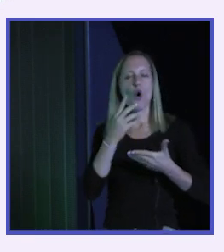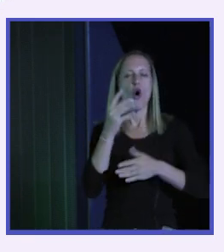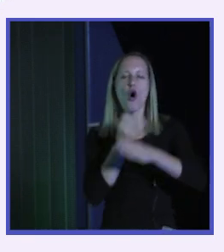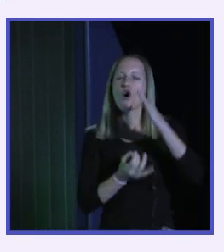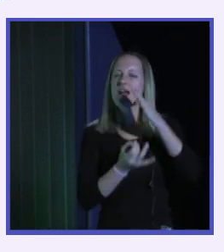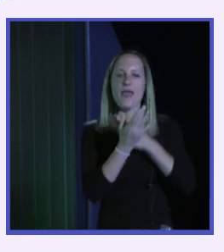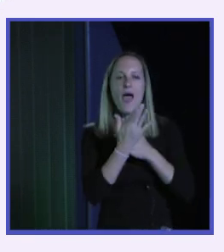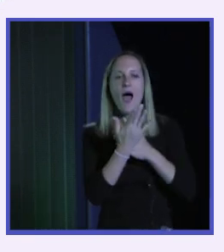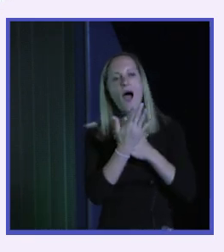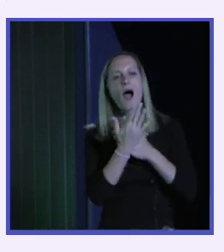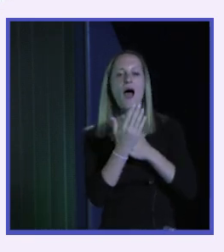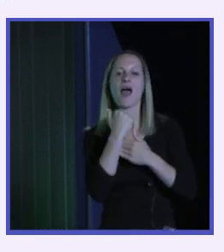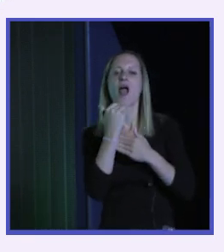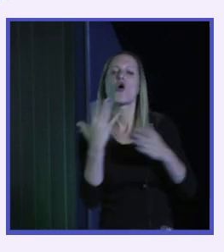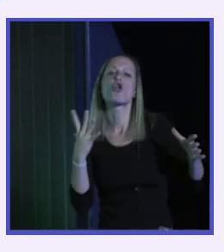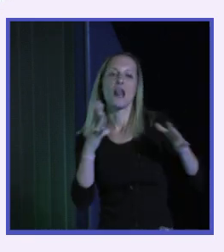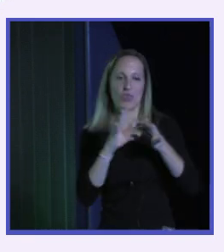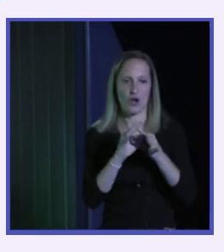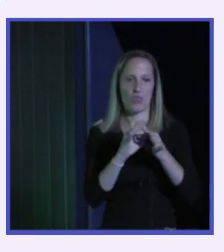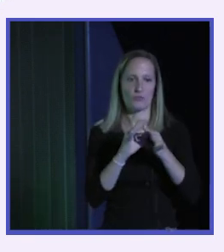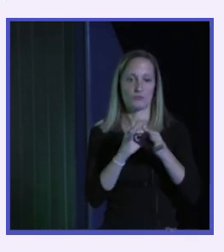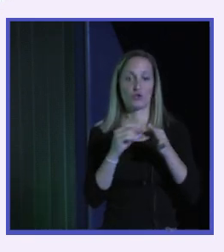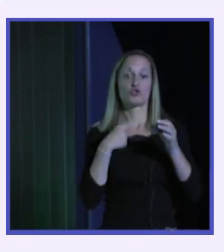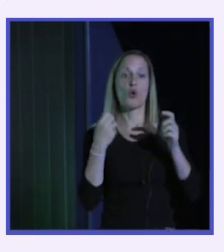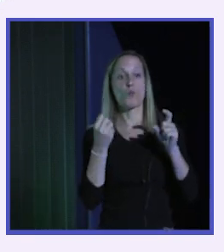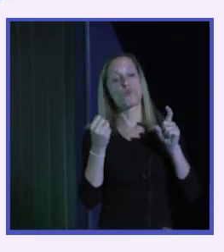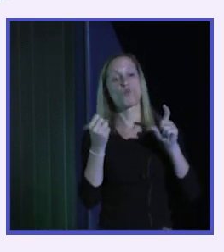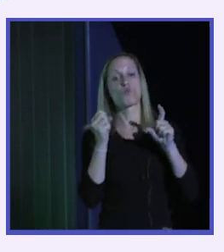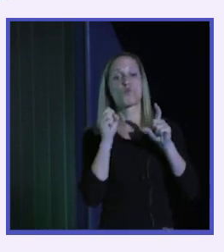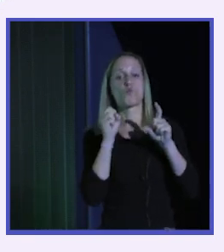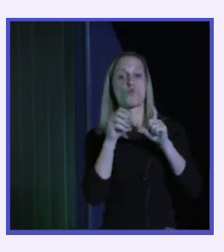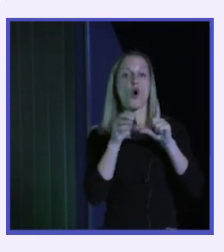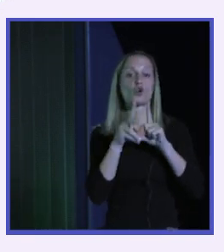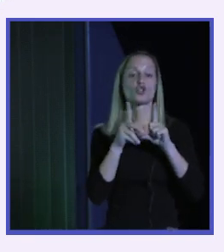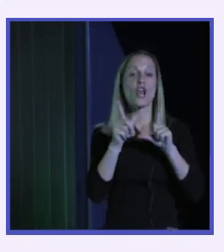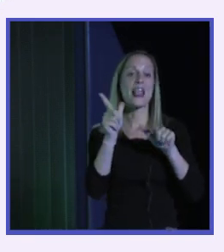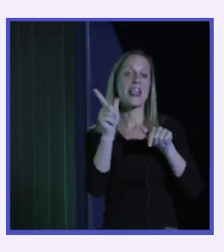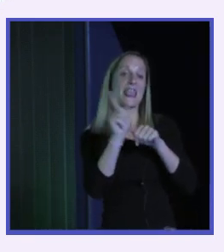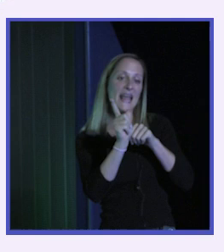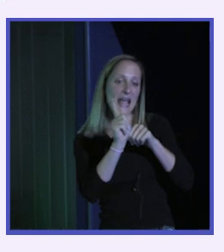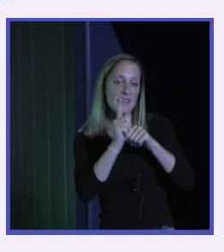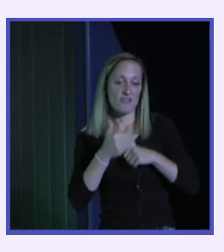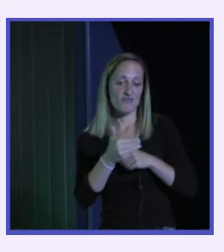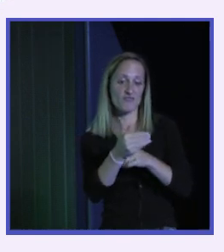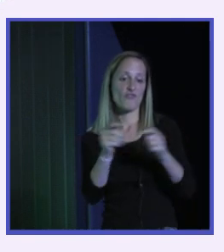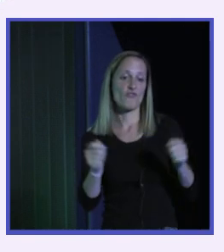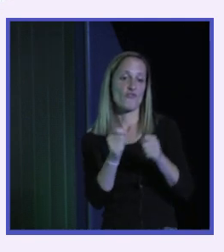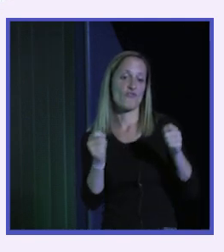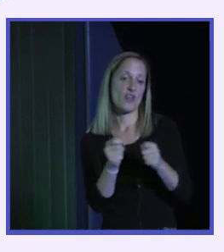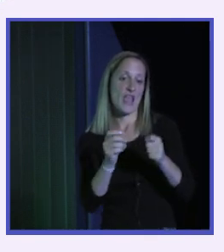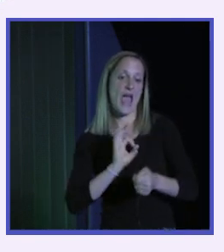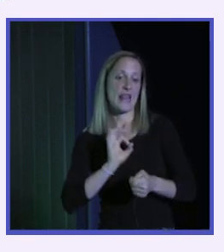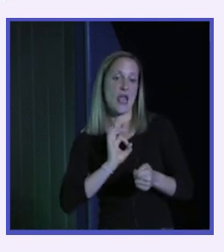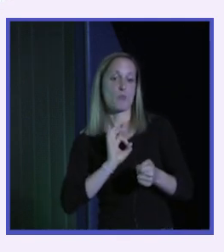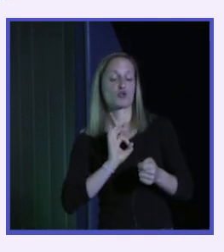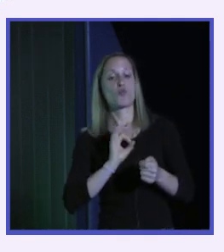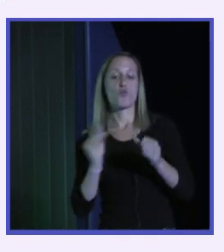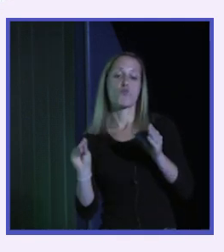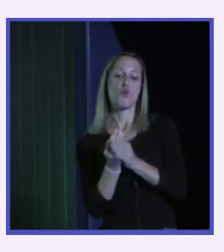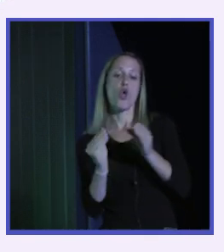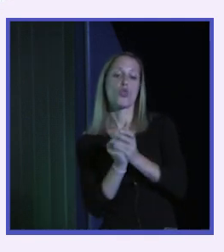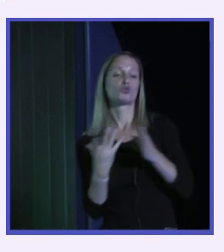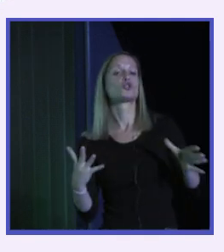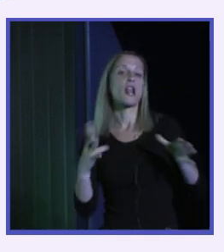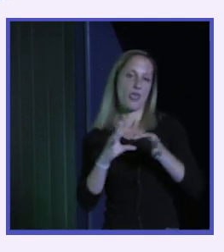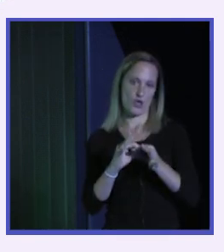que me haga un post de LinkedIn para una feria que vamos a tener en Oviedo, actualizando sobre los productos que tengamos ahí. O sea, no solo nos trae